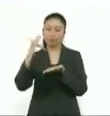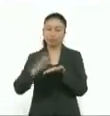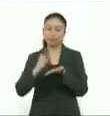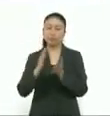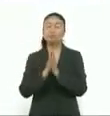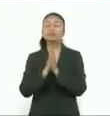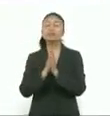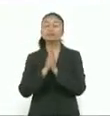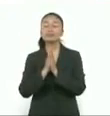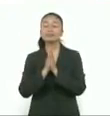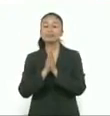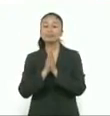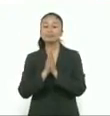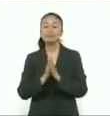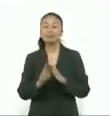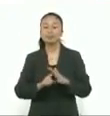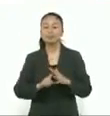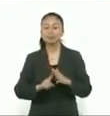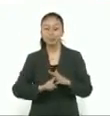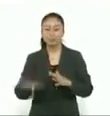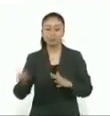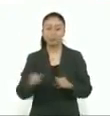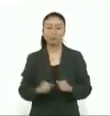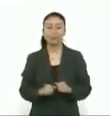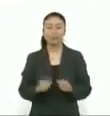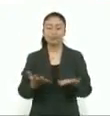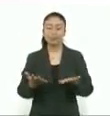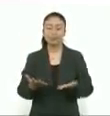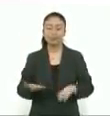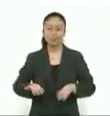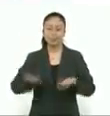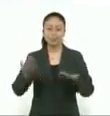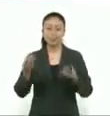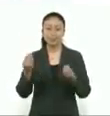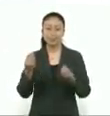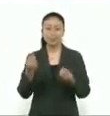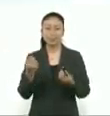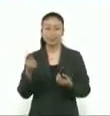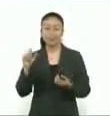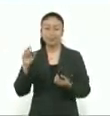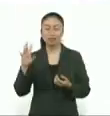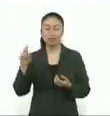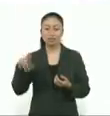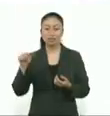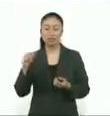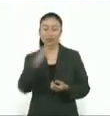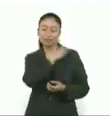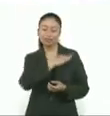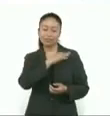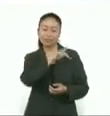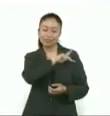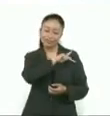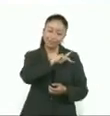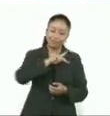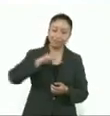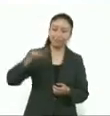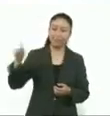migración. Arriba la licenciada Lorena Cuellar. Muchas felicidades a todos.